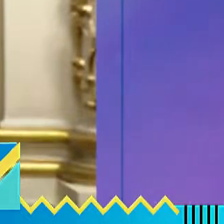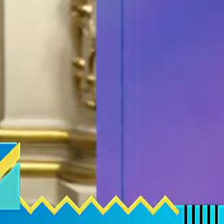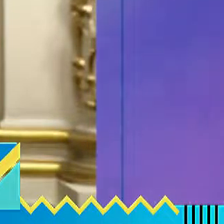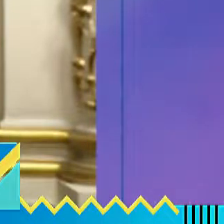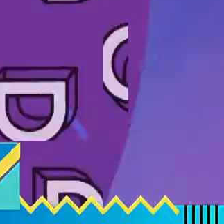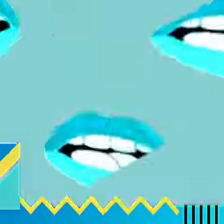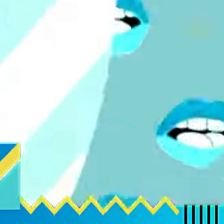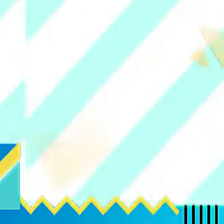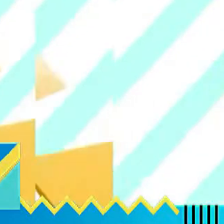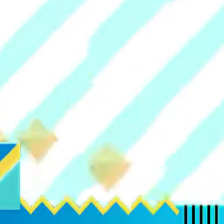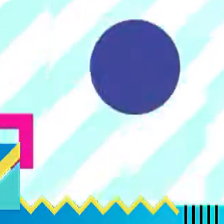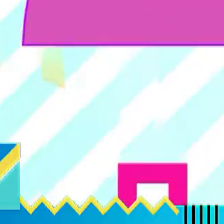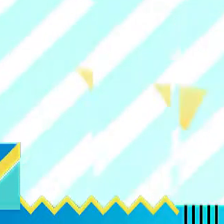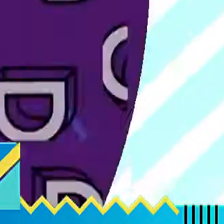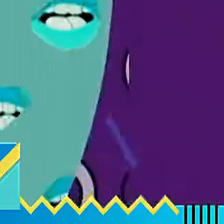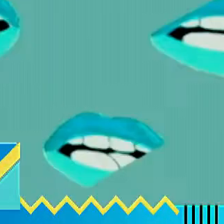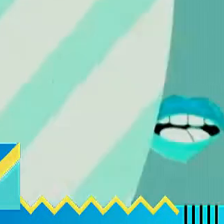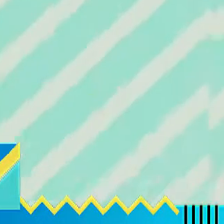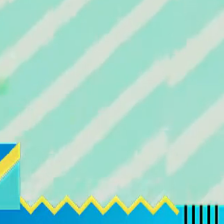bien.